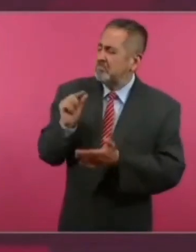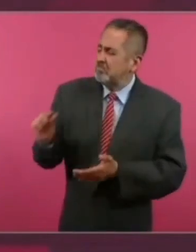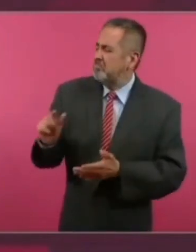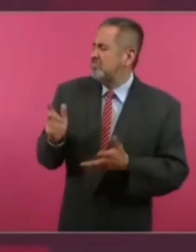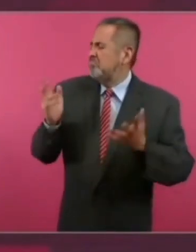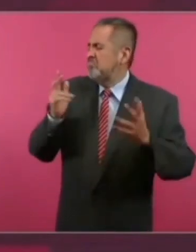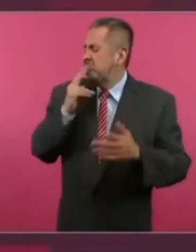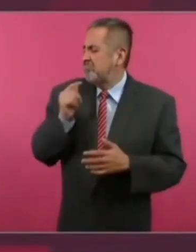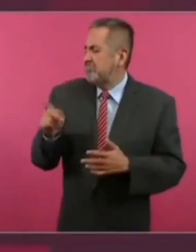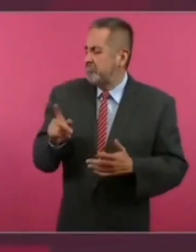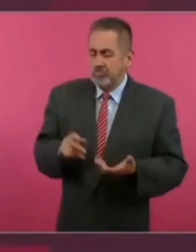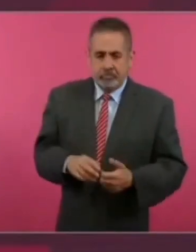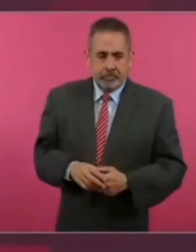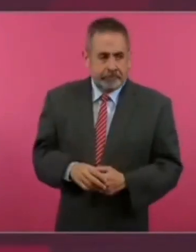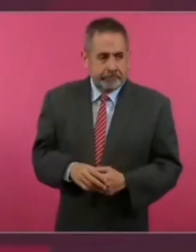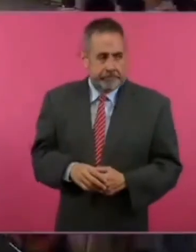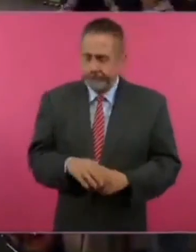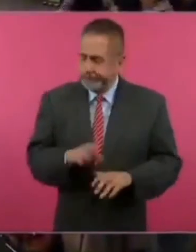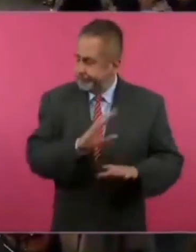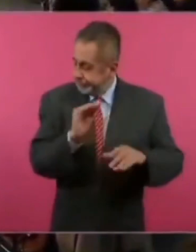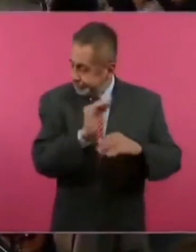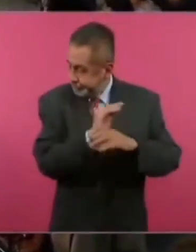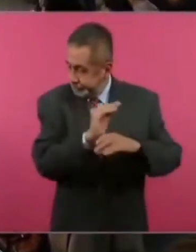Entonces, pues no les hicimos caso.